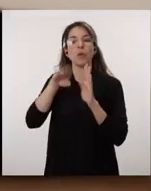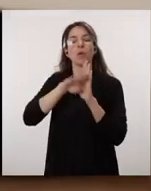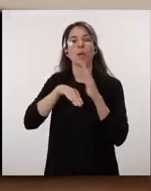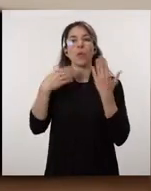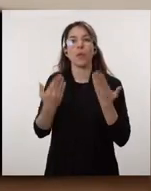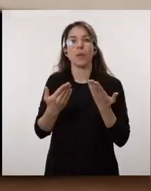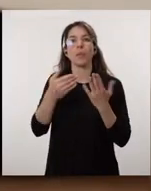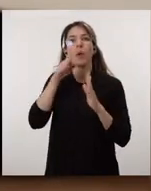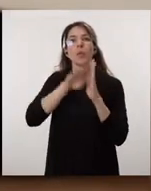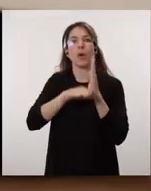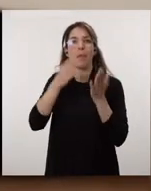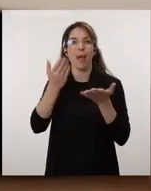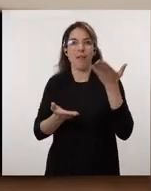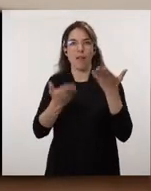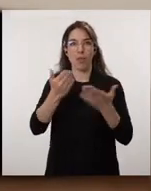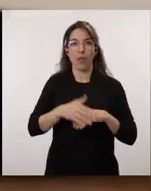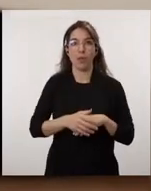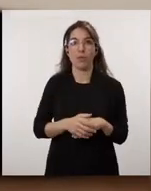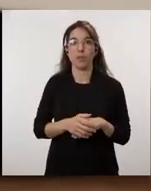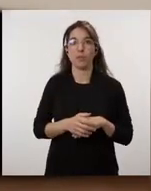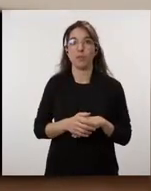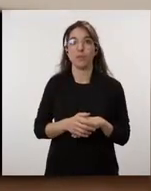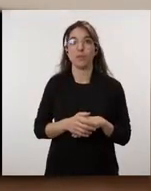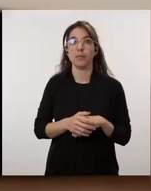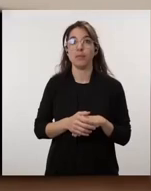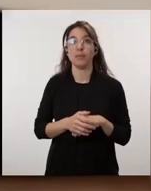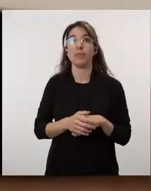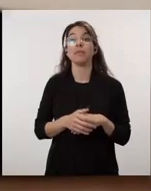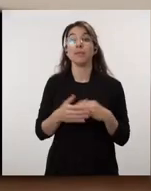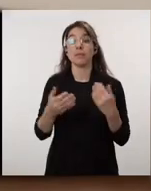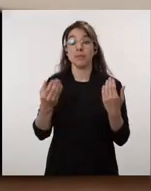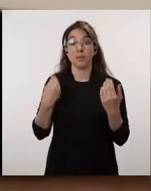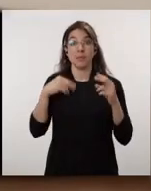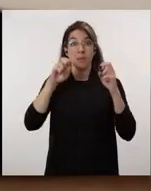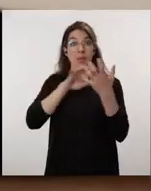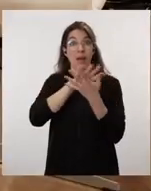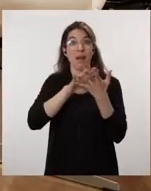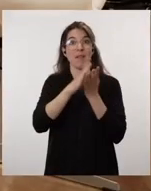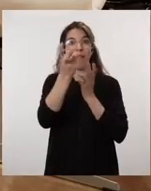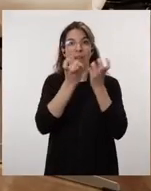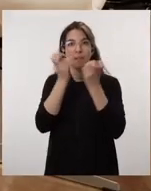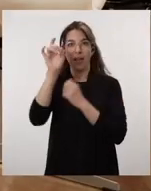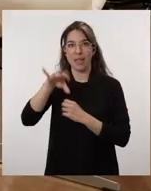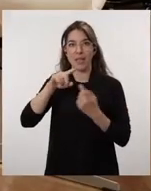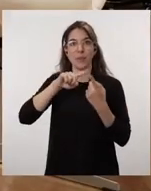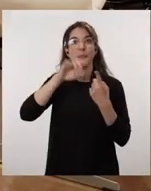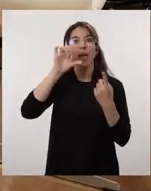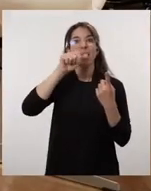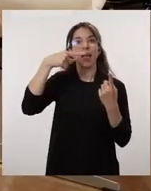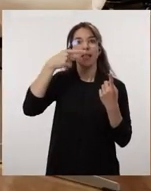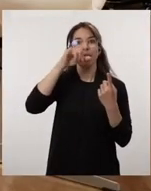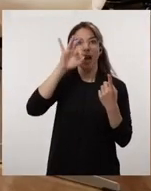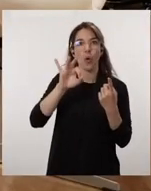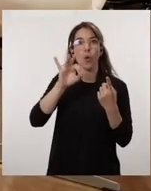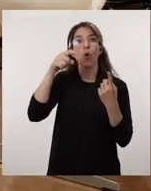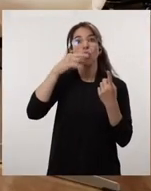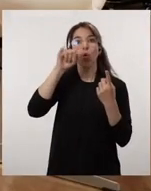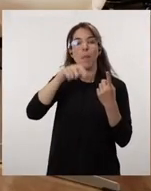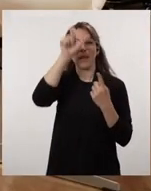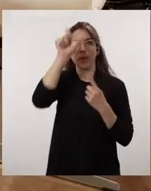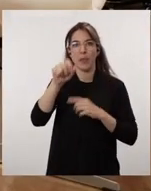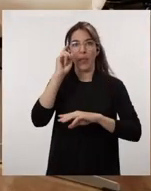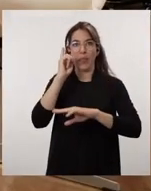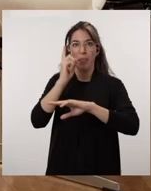y ese programa es el programa de evaluación para hablar sobre el me acompañan en este momento santiago gómez él es el director